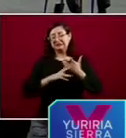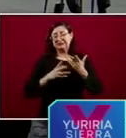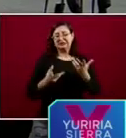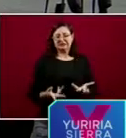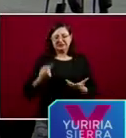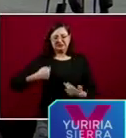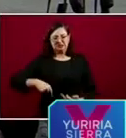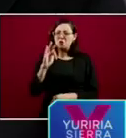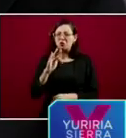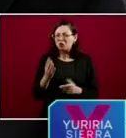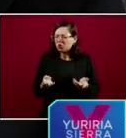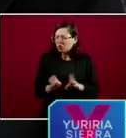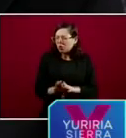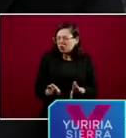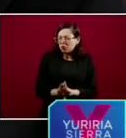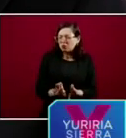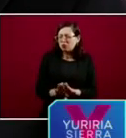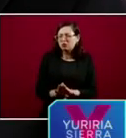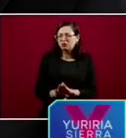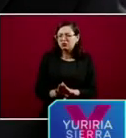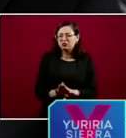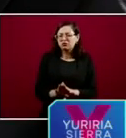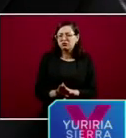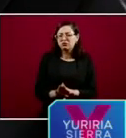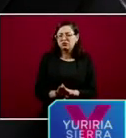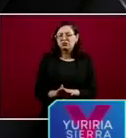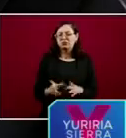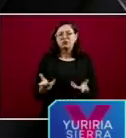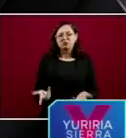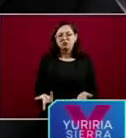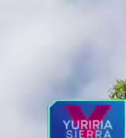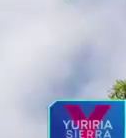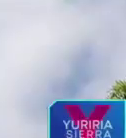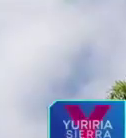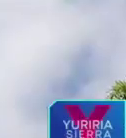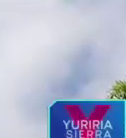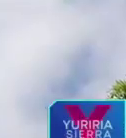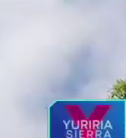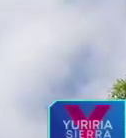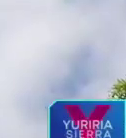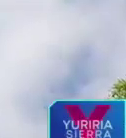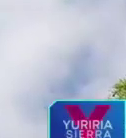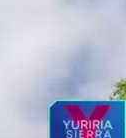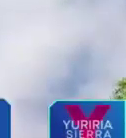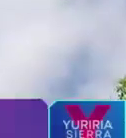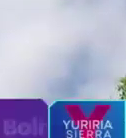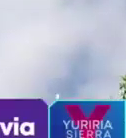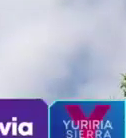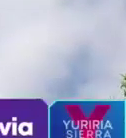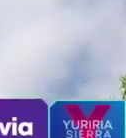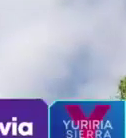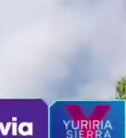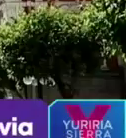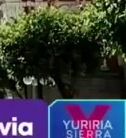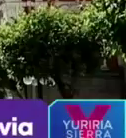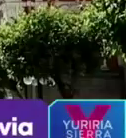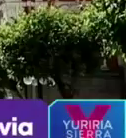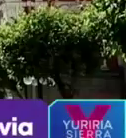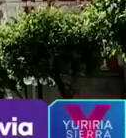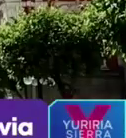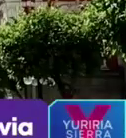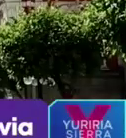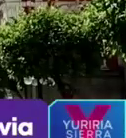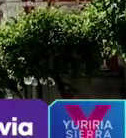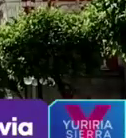Andrés Manuel López Obrador afirmó que están llevando a cabo las gestiones para el retorno de mexicanos a Bolivia. Agregó que también analizan